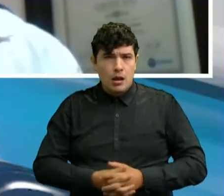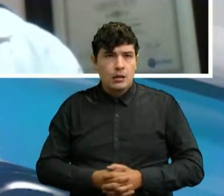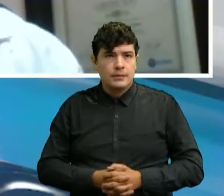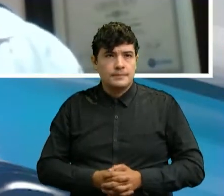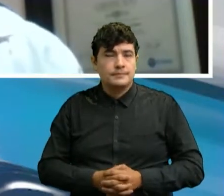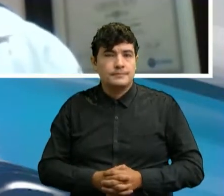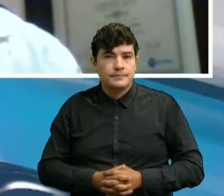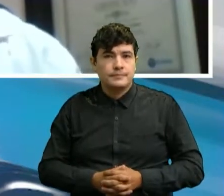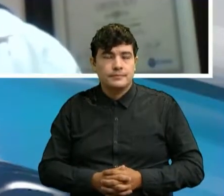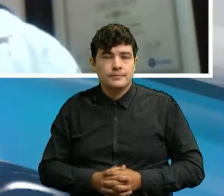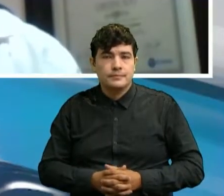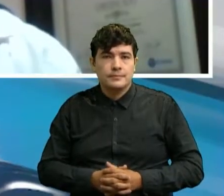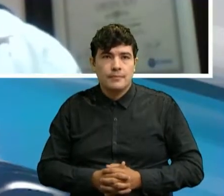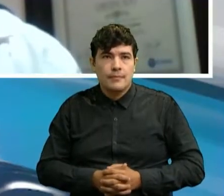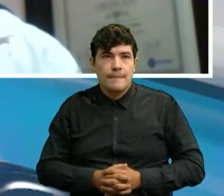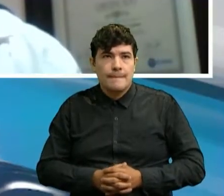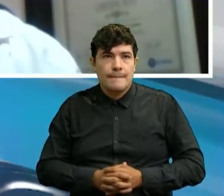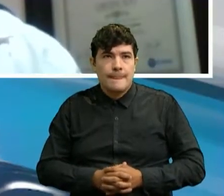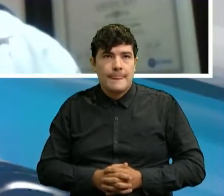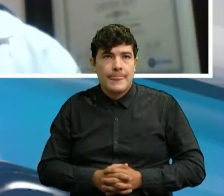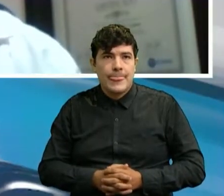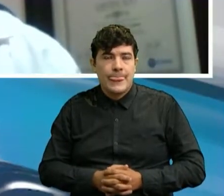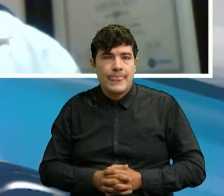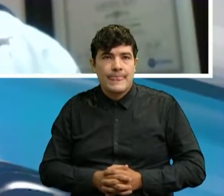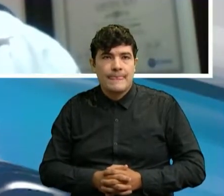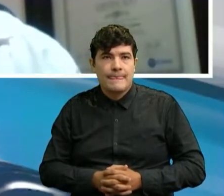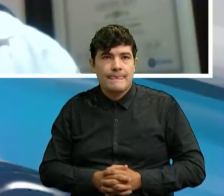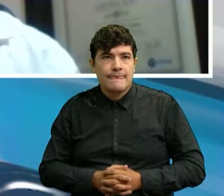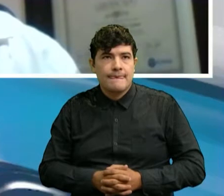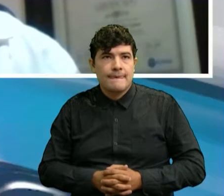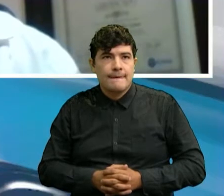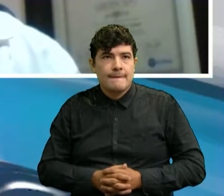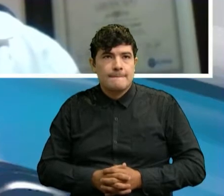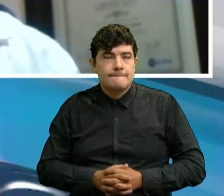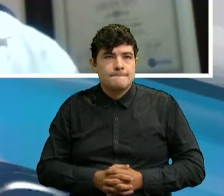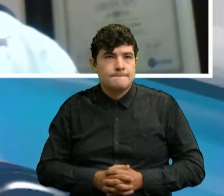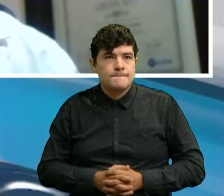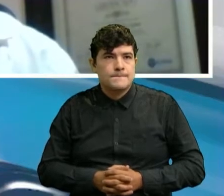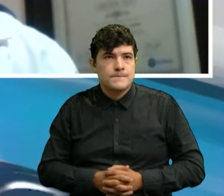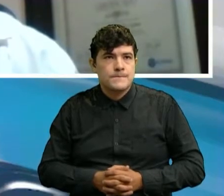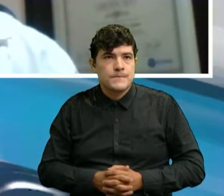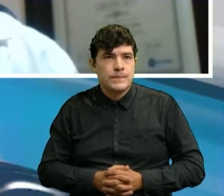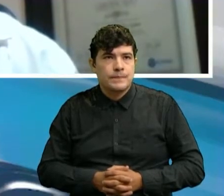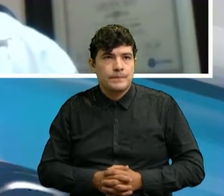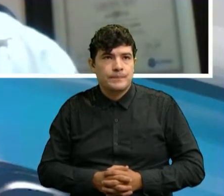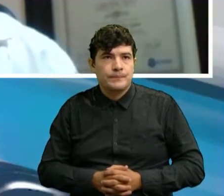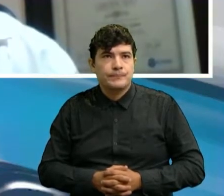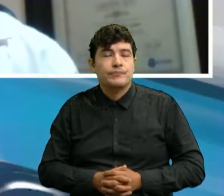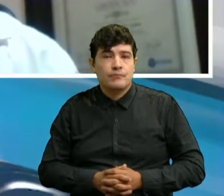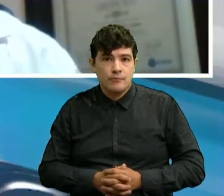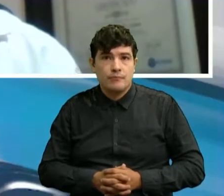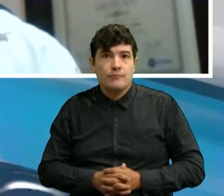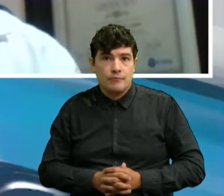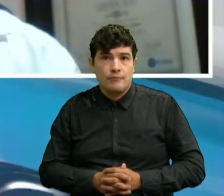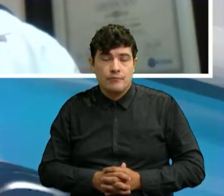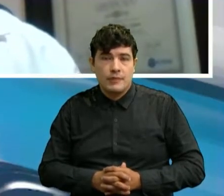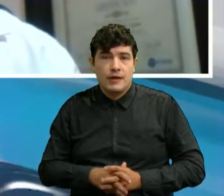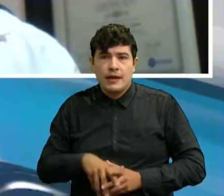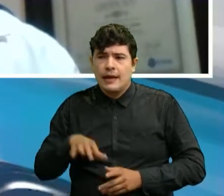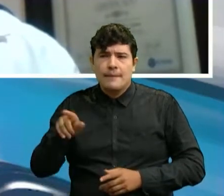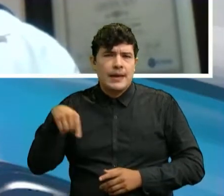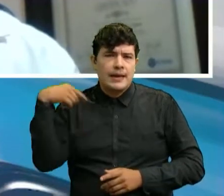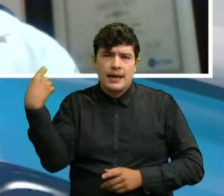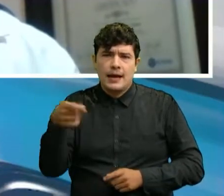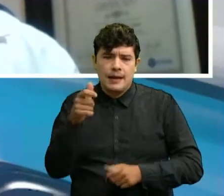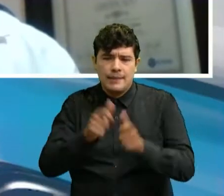La afiliación al Sistema General de Pensiones es una afiliación y un derecho irrenunciable. Se ha